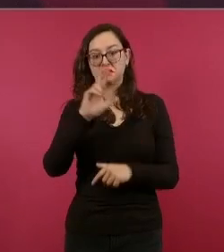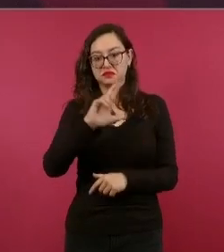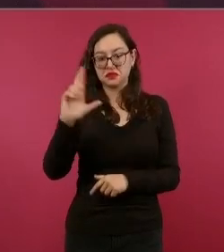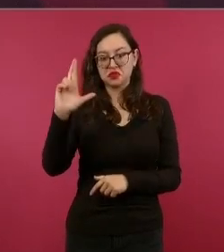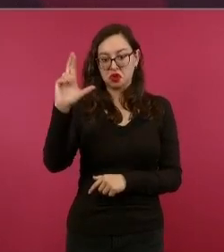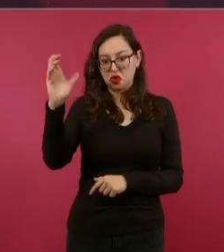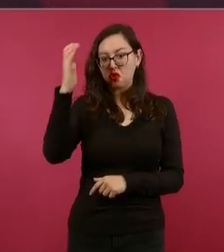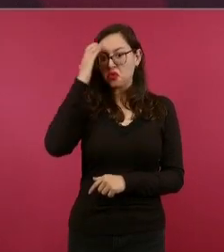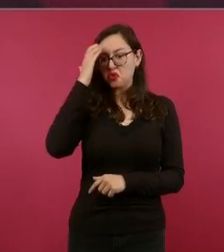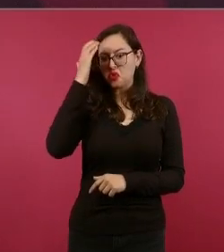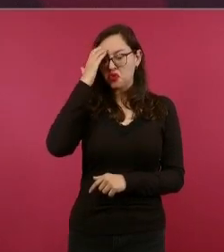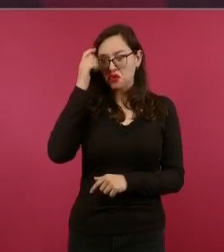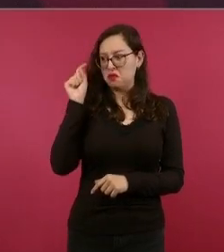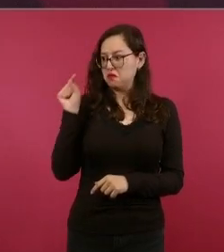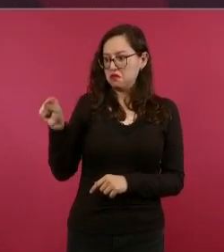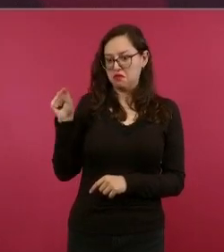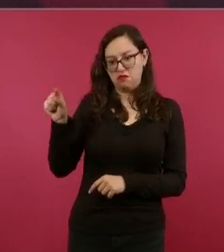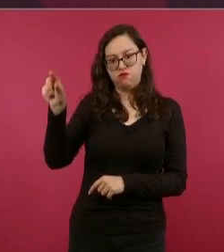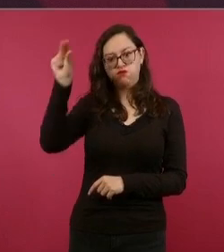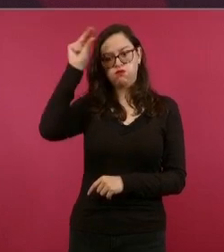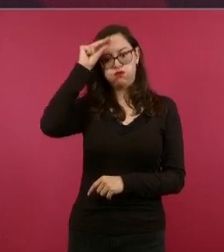técnica, científicamente,